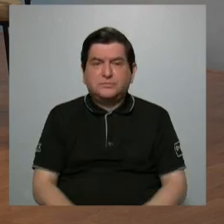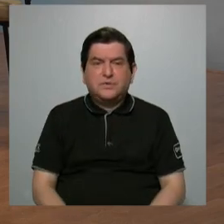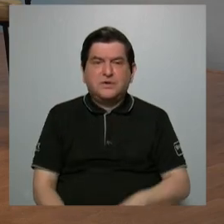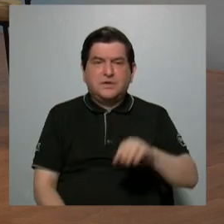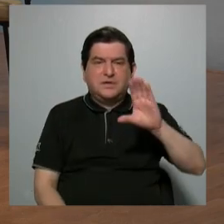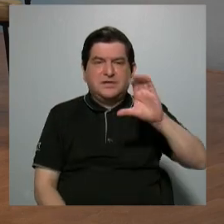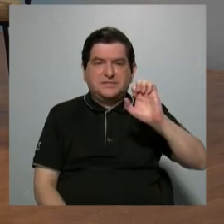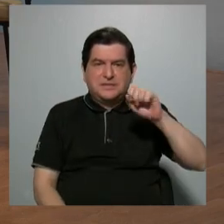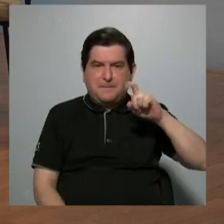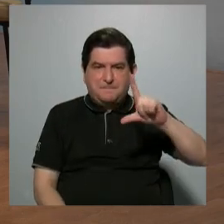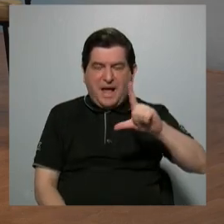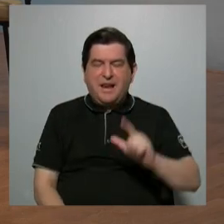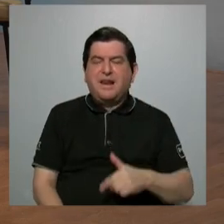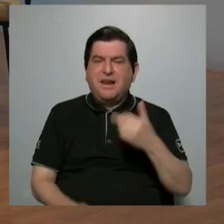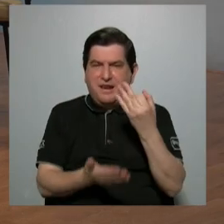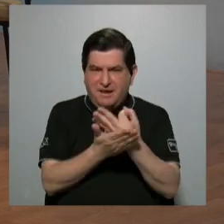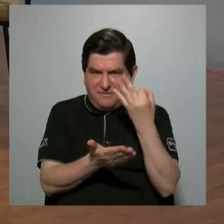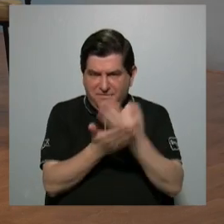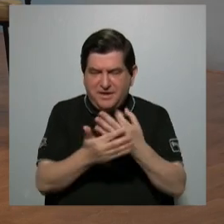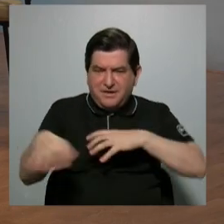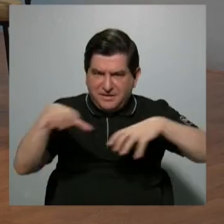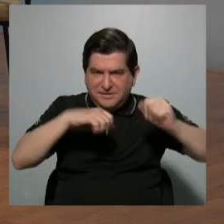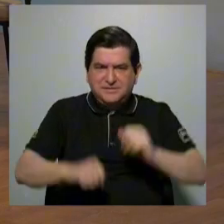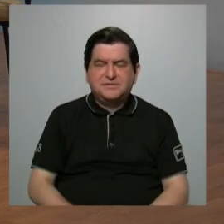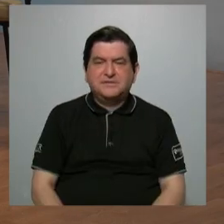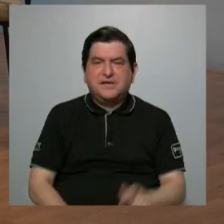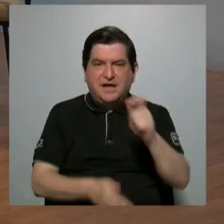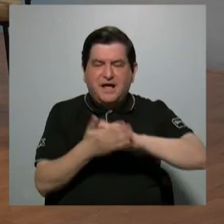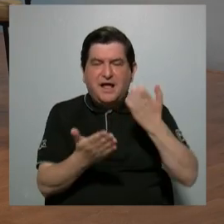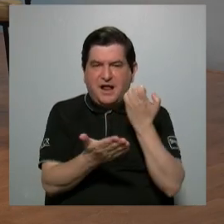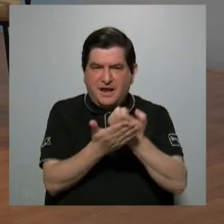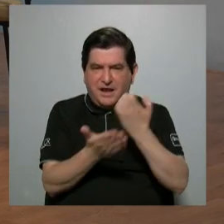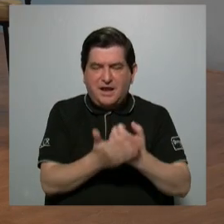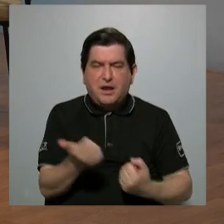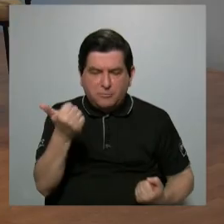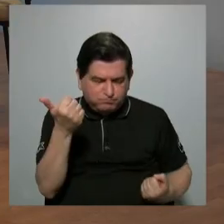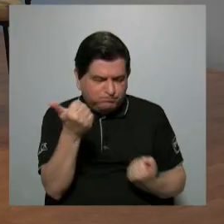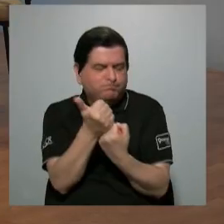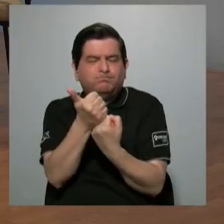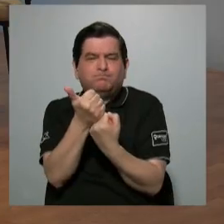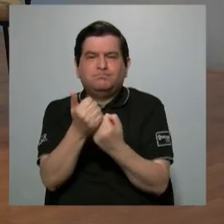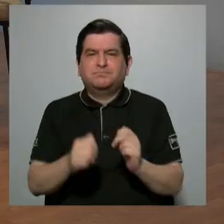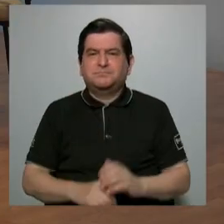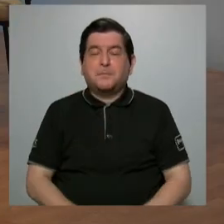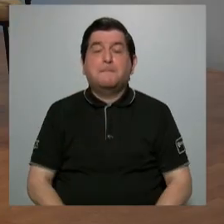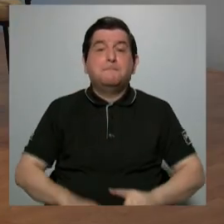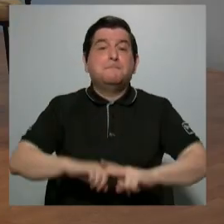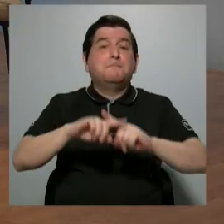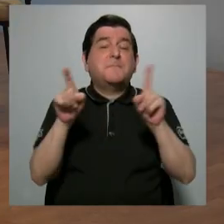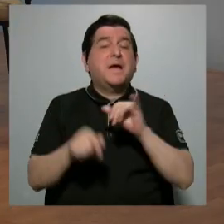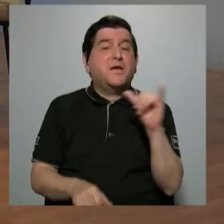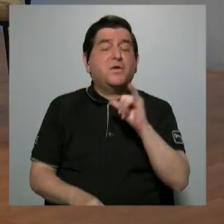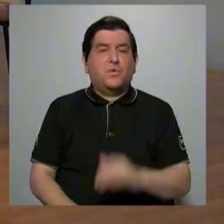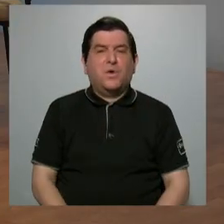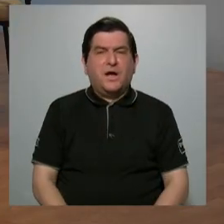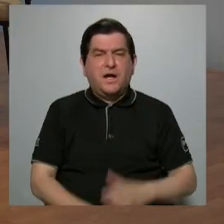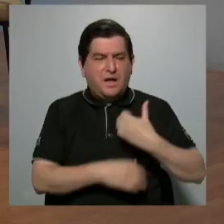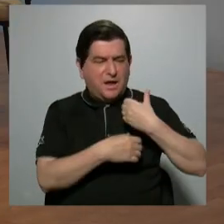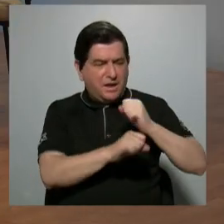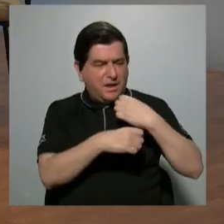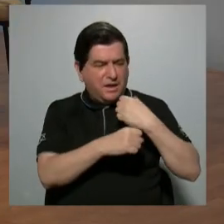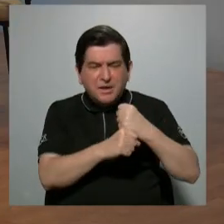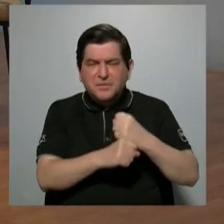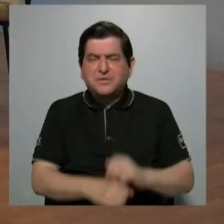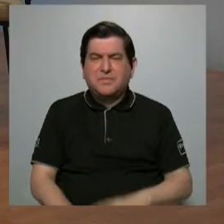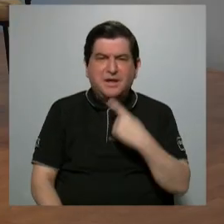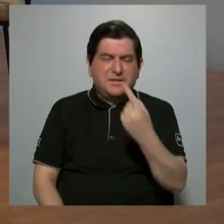que financió el evento, era la Escuela de Economía, que dio todo el apoyo. Pero también en la municipalidad decir que